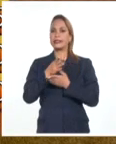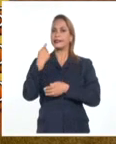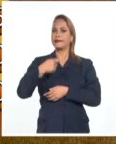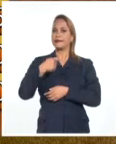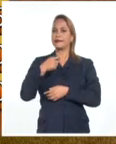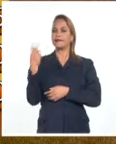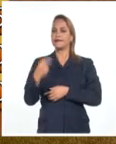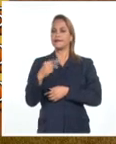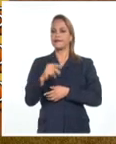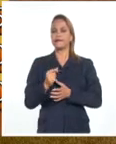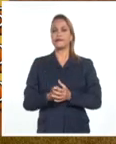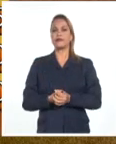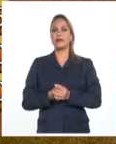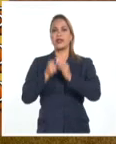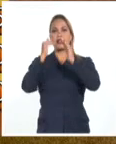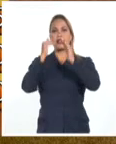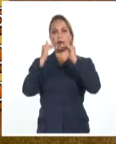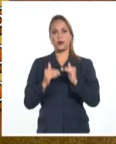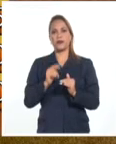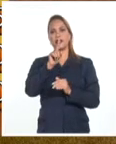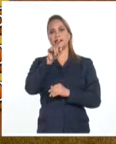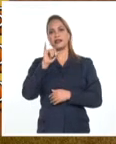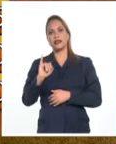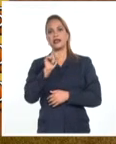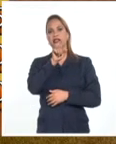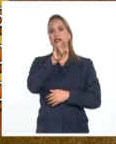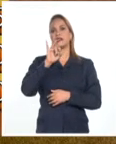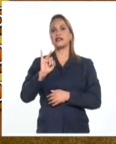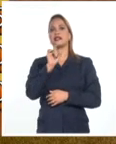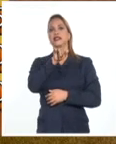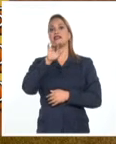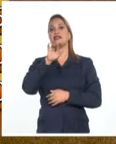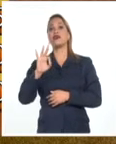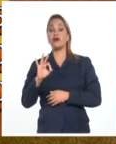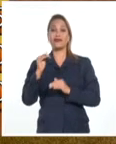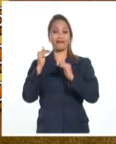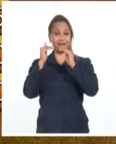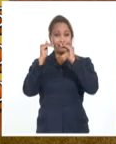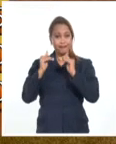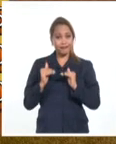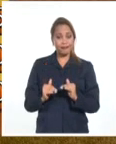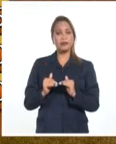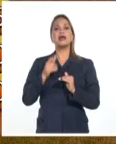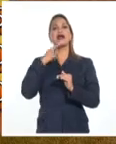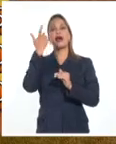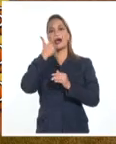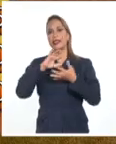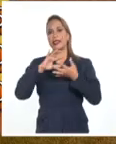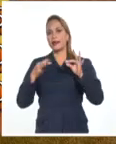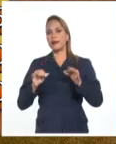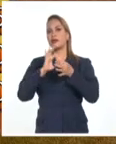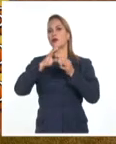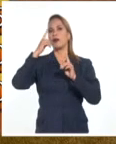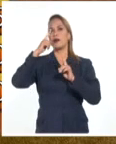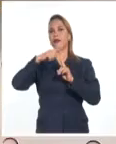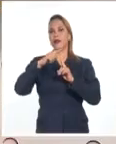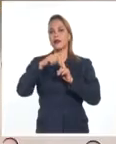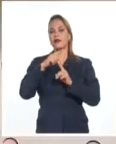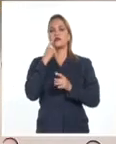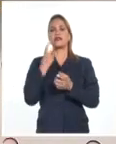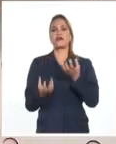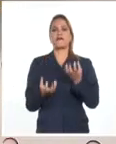las posiciones 16, 17 y 18, muy rezagados, sitúan Artemisa, Guantánamo y